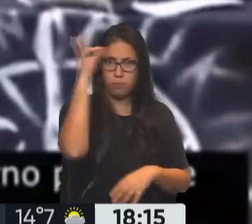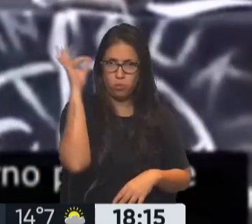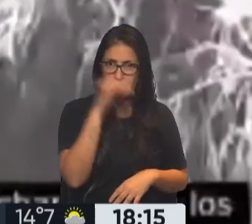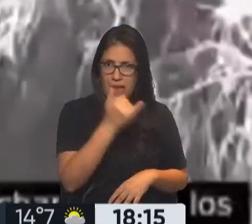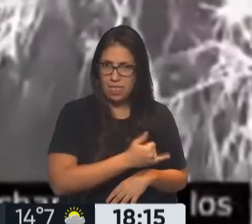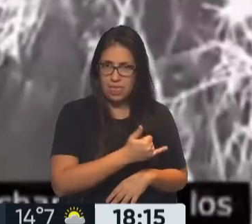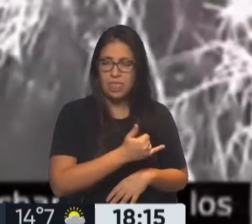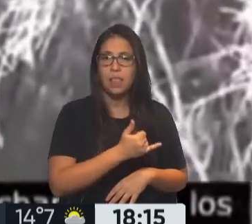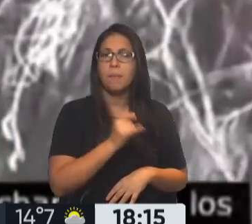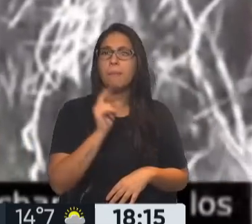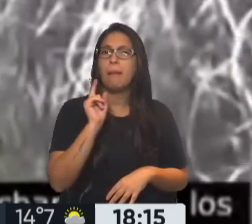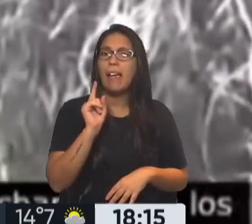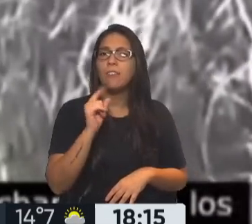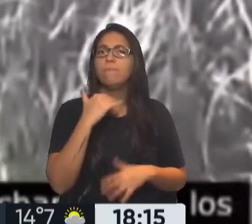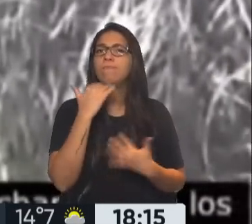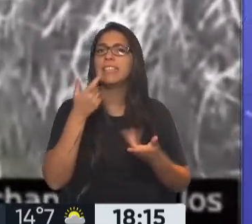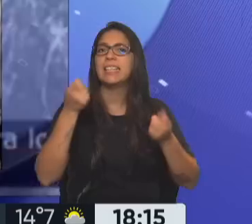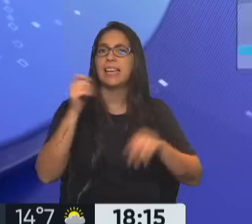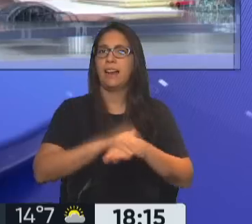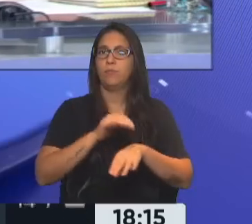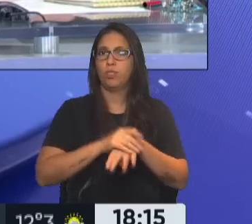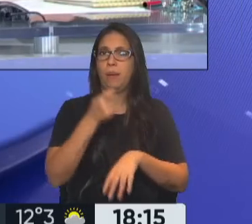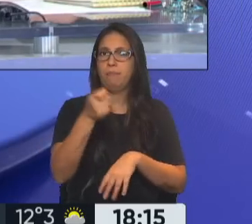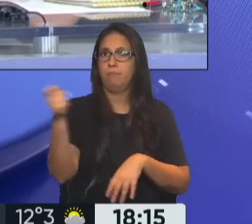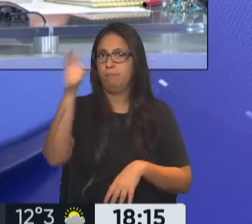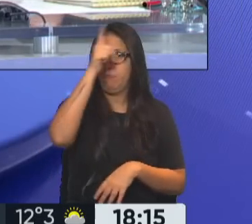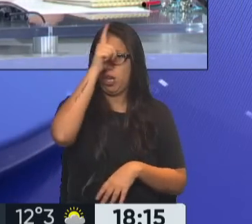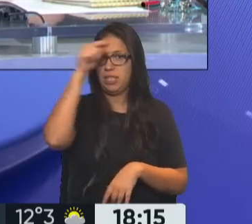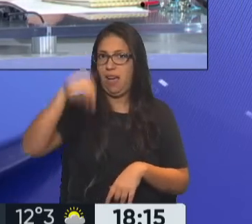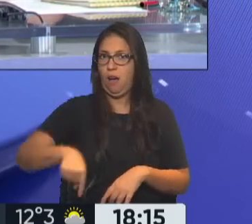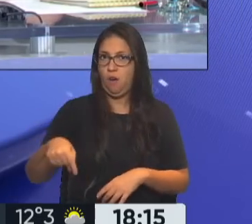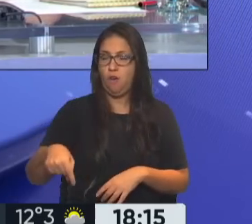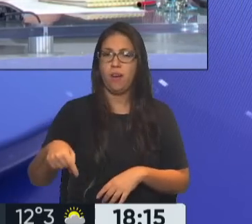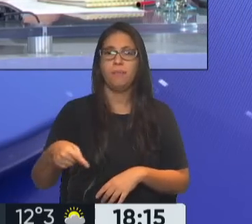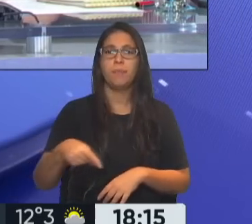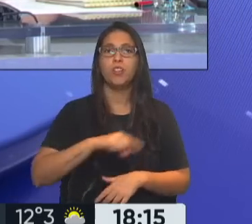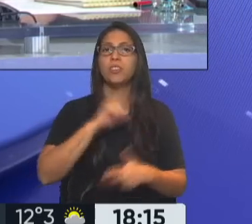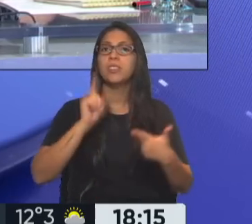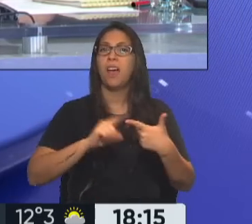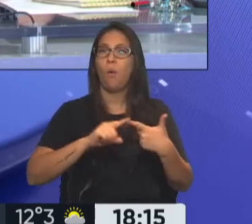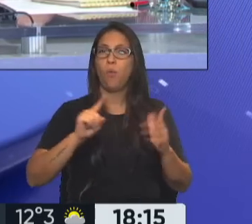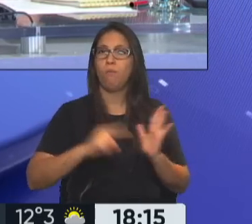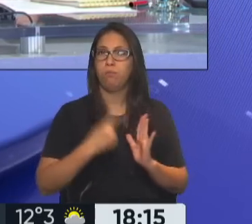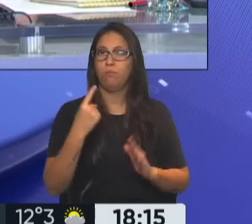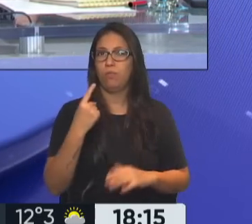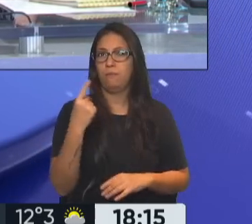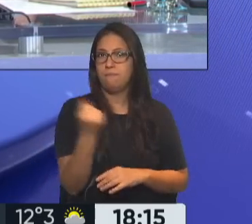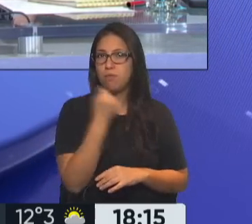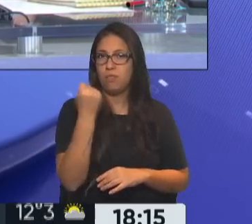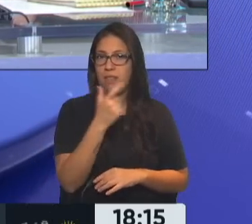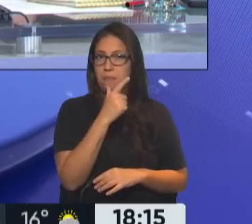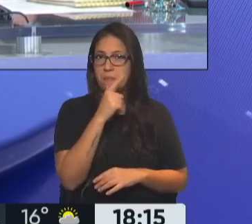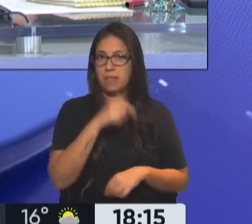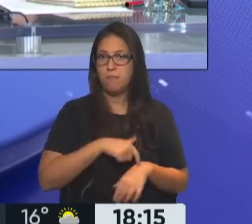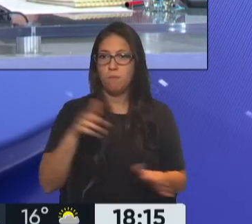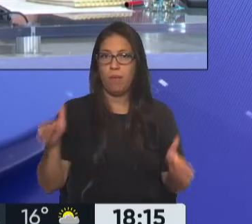que hasta el momento no se sabe quiénes fueron los asesinos. De hecho, esto me lleva al segundo punto que creo que en parte es el eje,